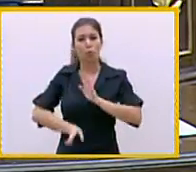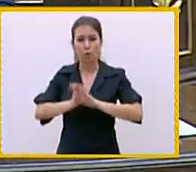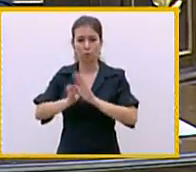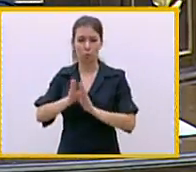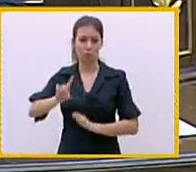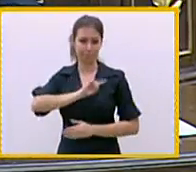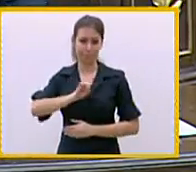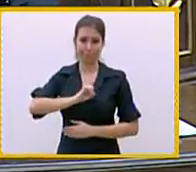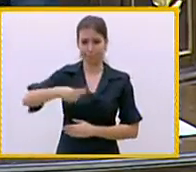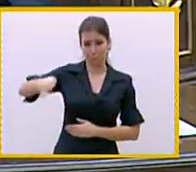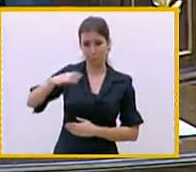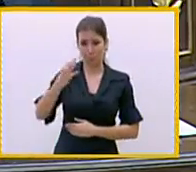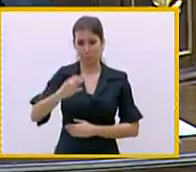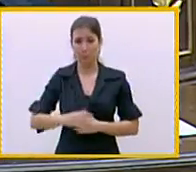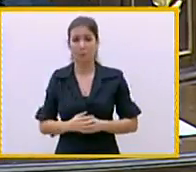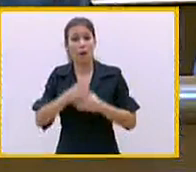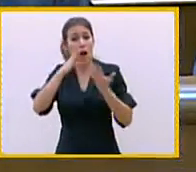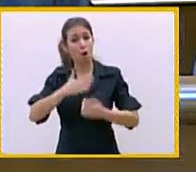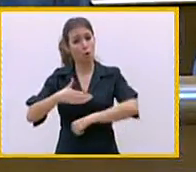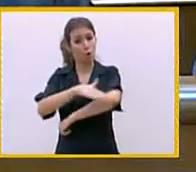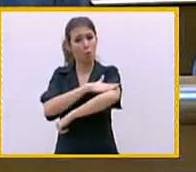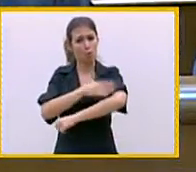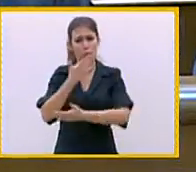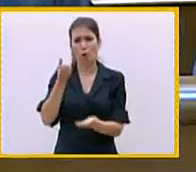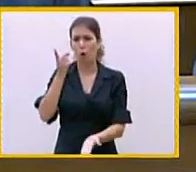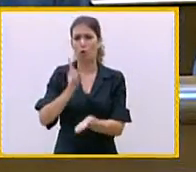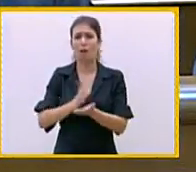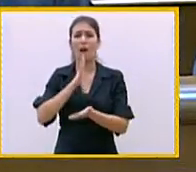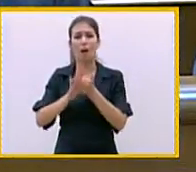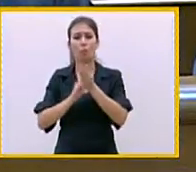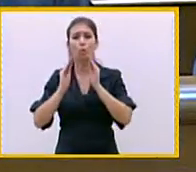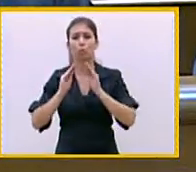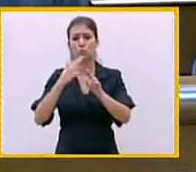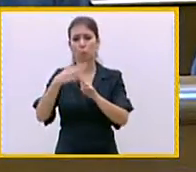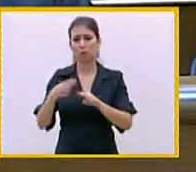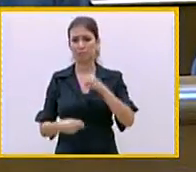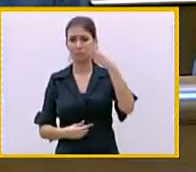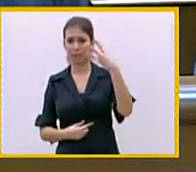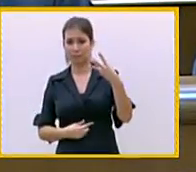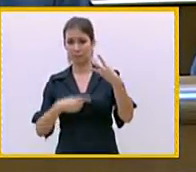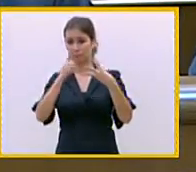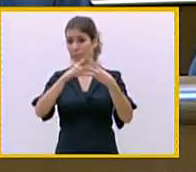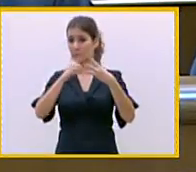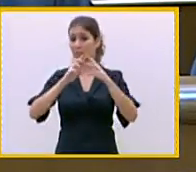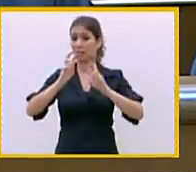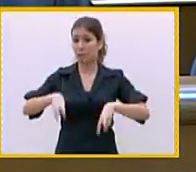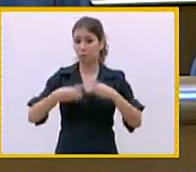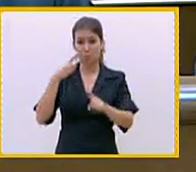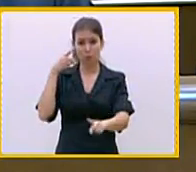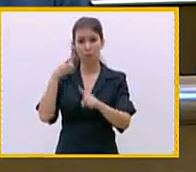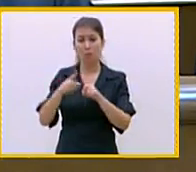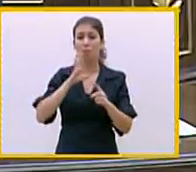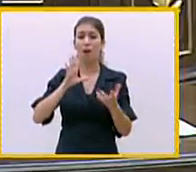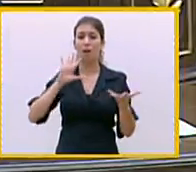Gobierno hoy se reafirma en el triple eje de su política: las reformas para acelerar la transición de nuestro